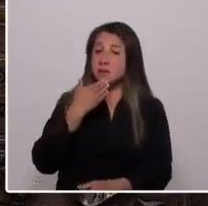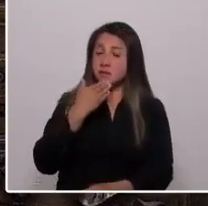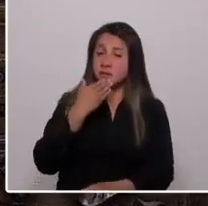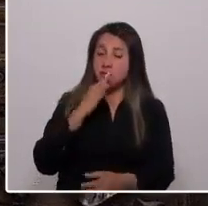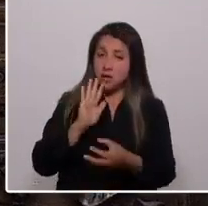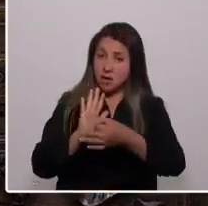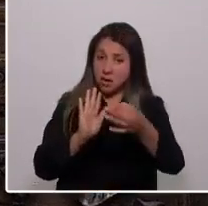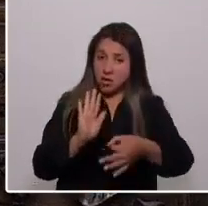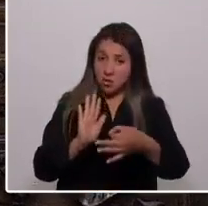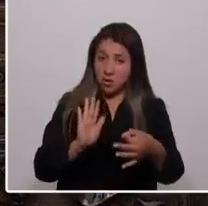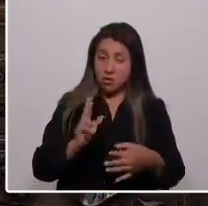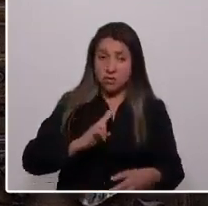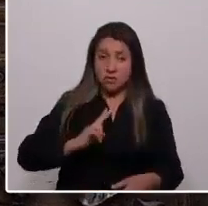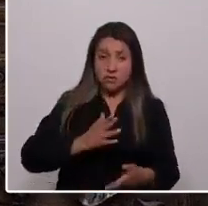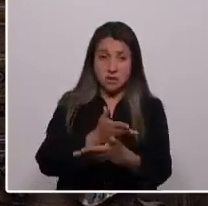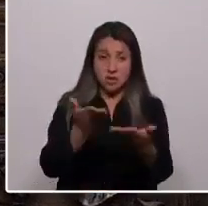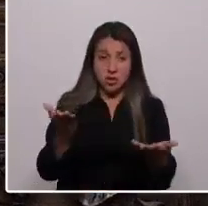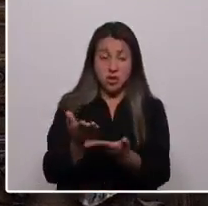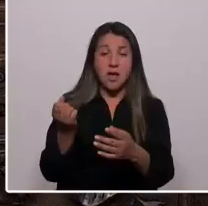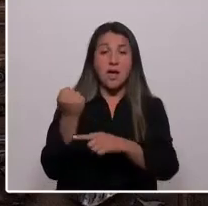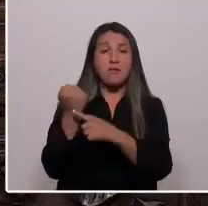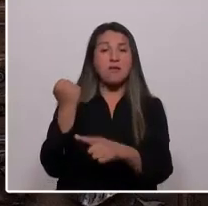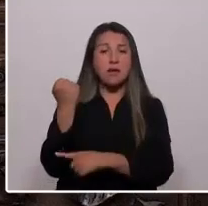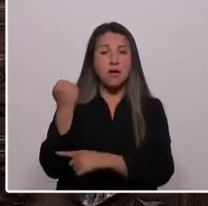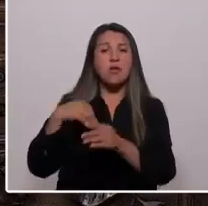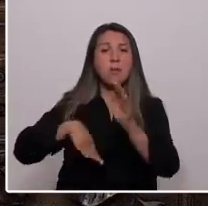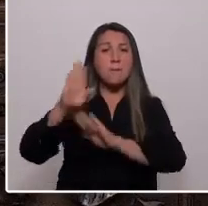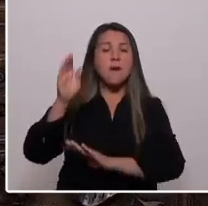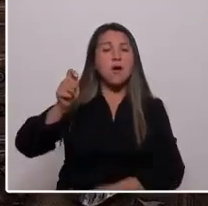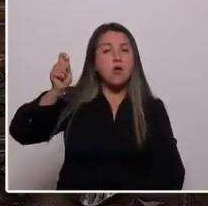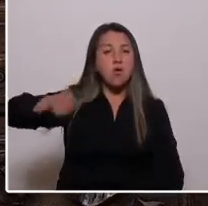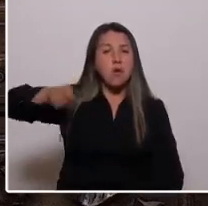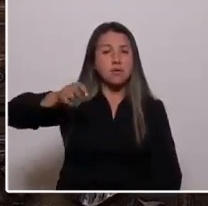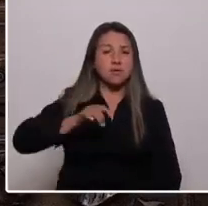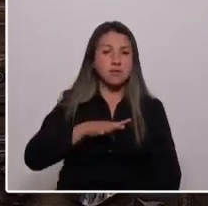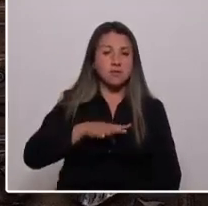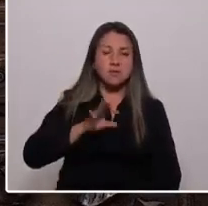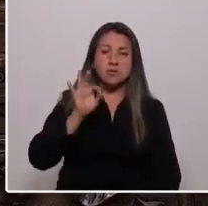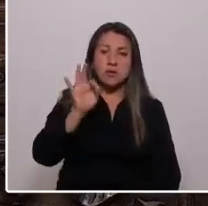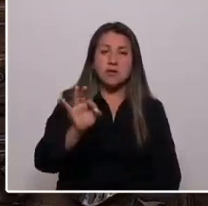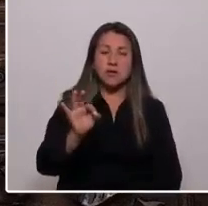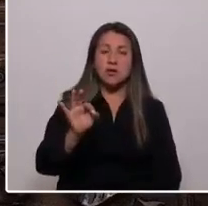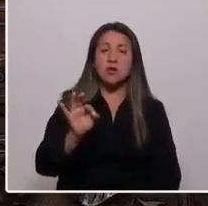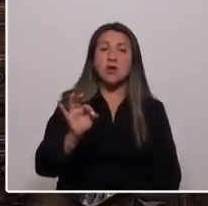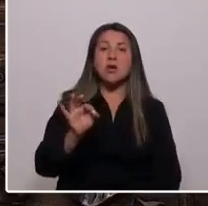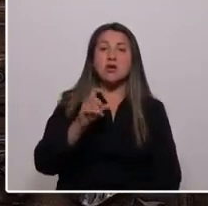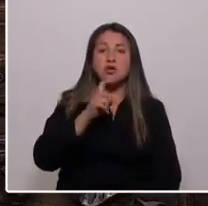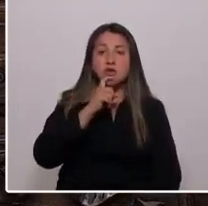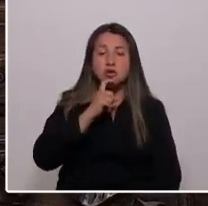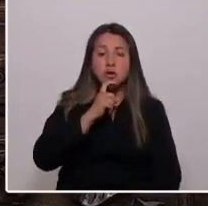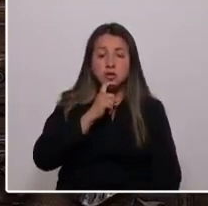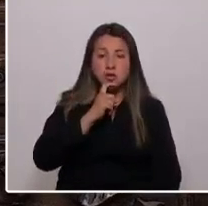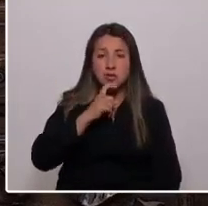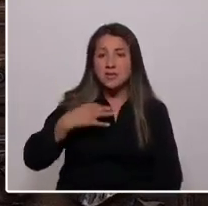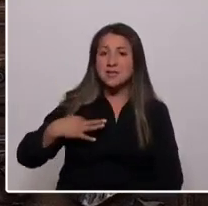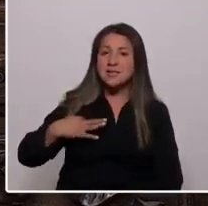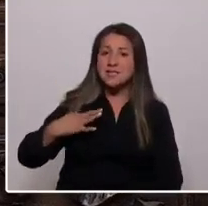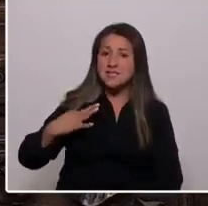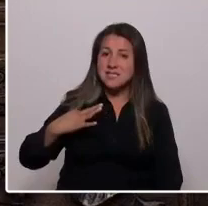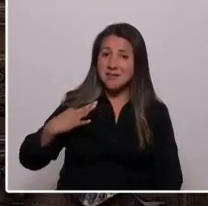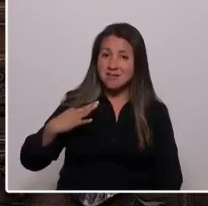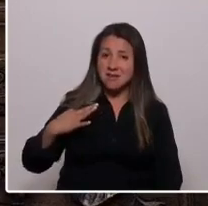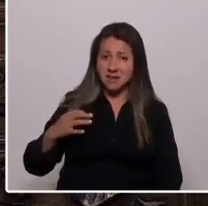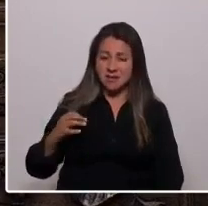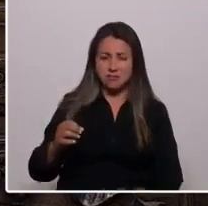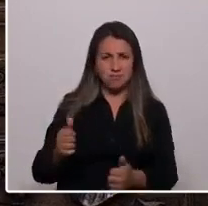a ustedes señores abogado especialmente los jueces de Chile que el Código Civil es una espectacular